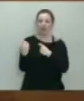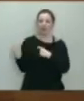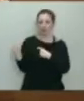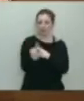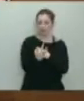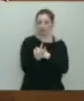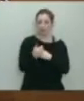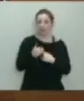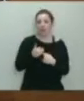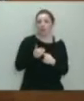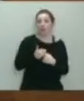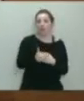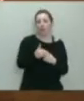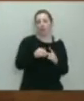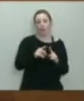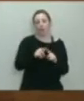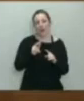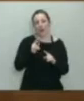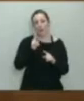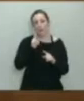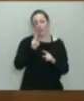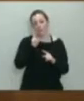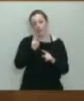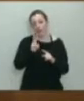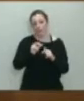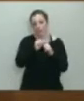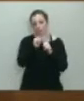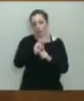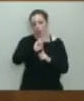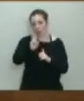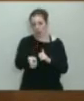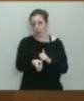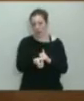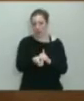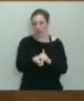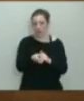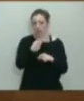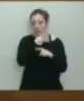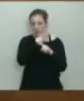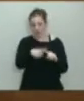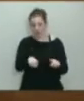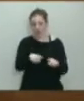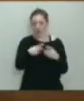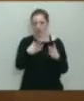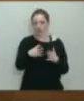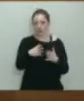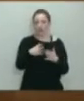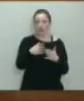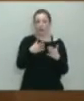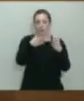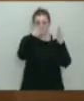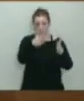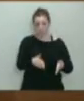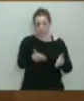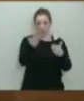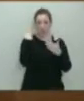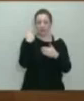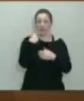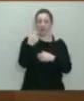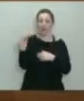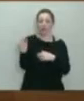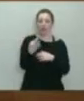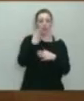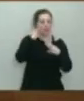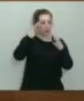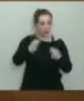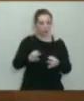encarar el futuro de otra manera, encarar el futuro de una manera distinta. Y usted decía antes que, bueno, que seguramente que